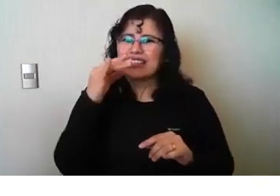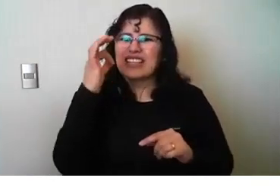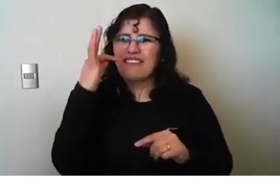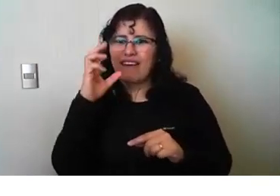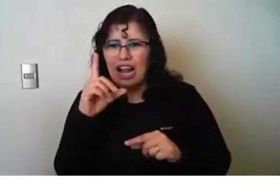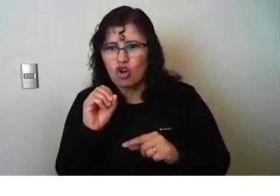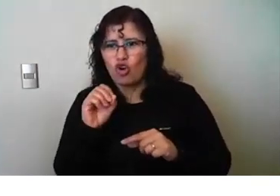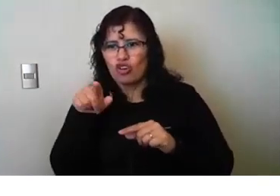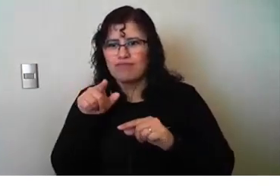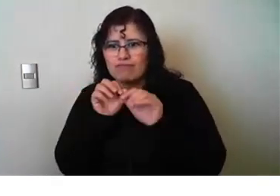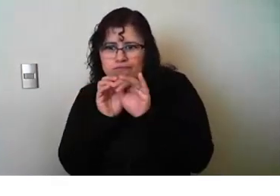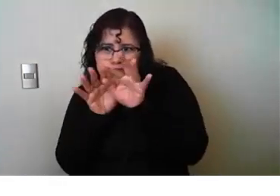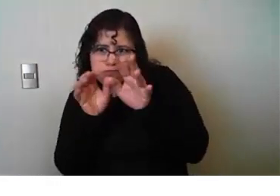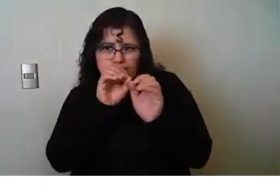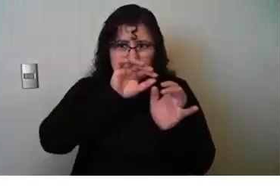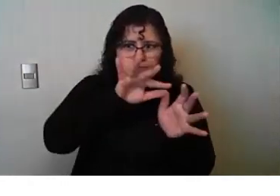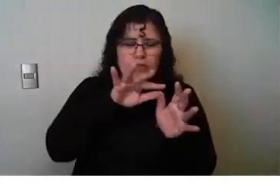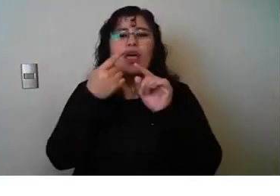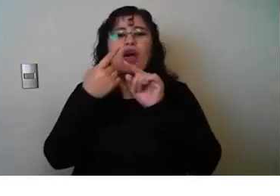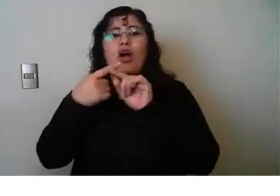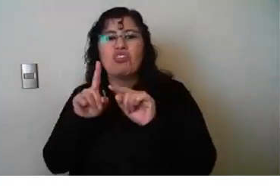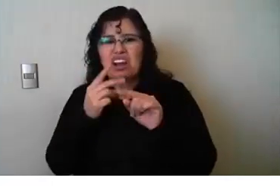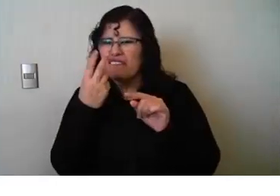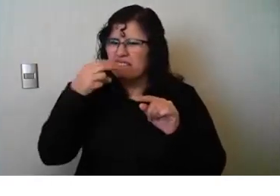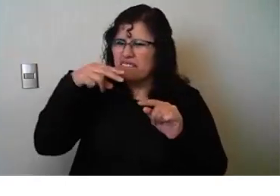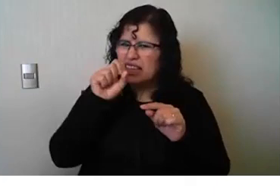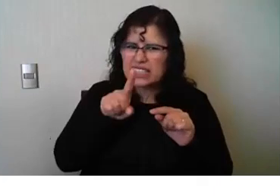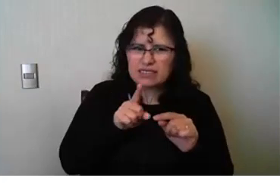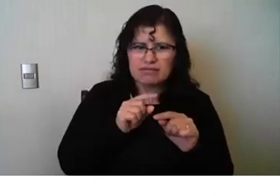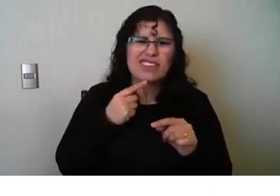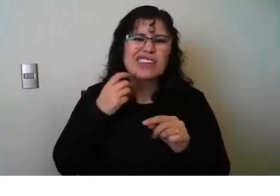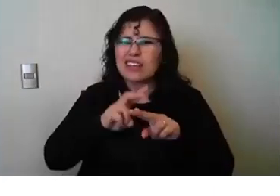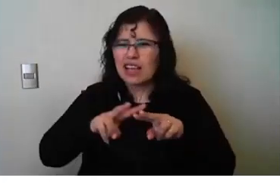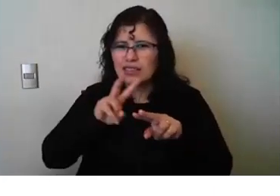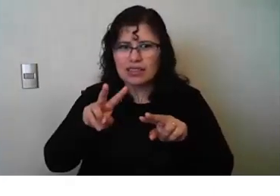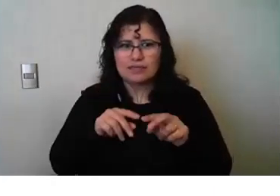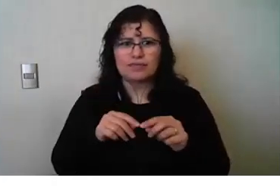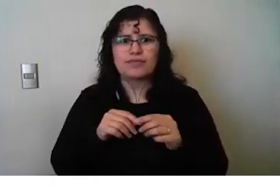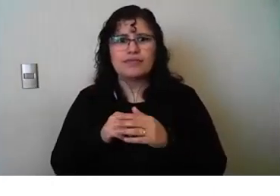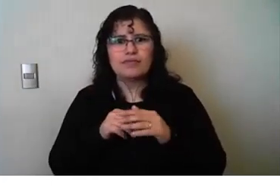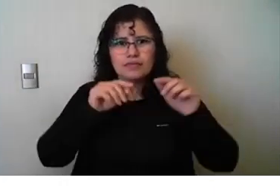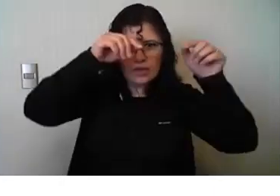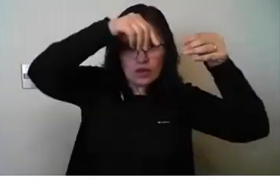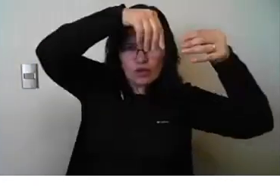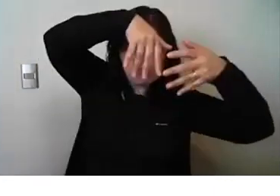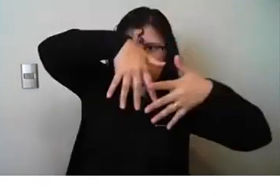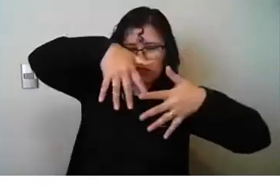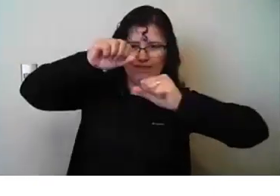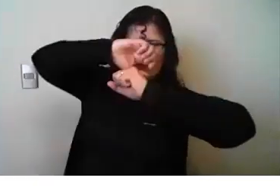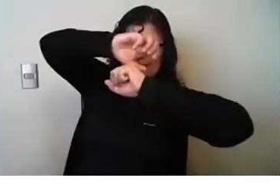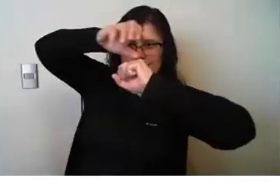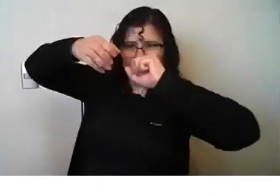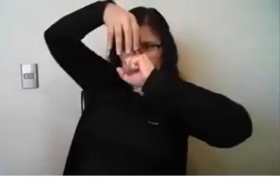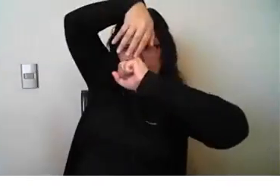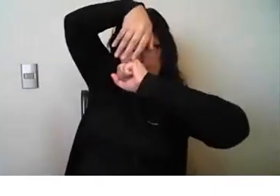resto son venas, si se fijan, que van a aportar, esa es la dirección del flujo, hacia estos